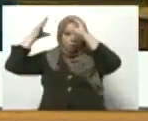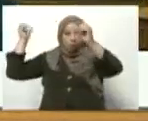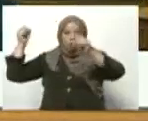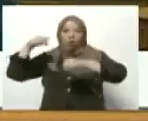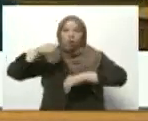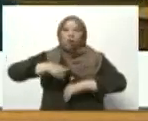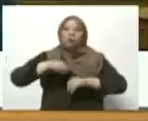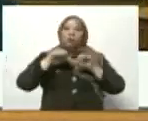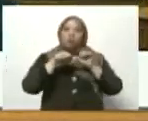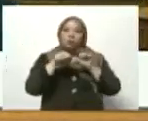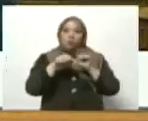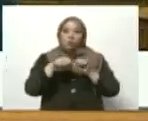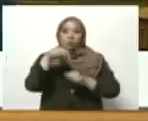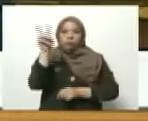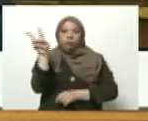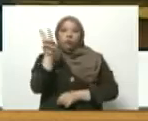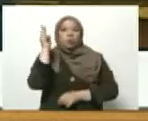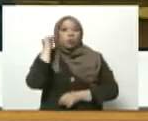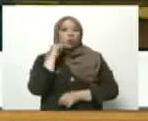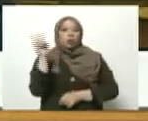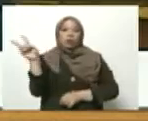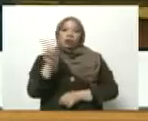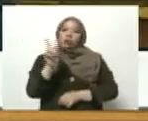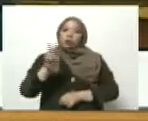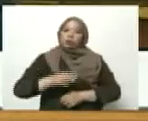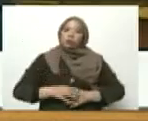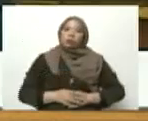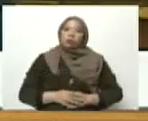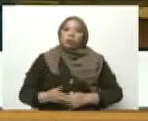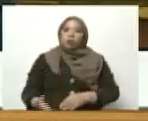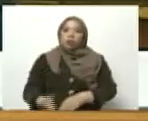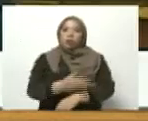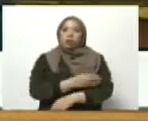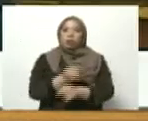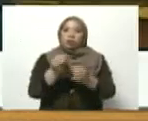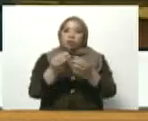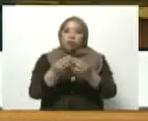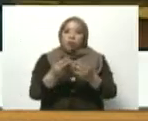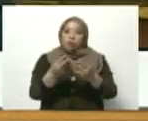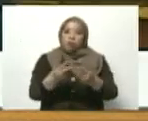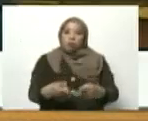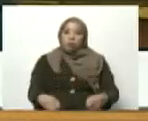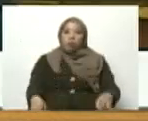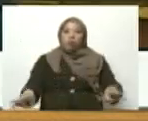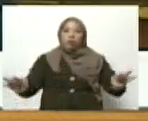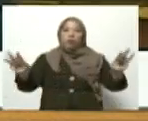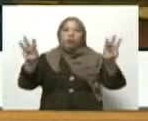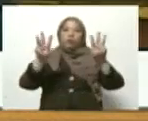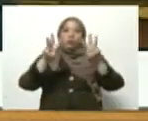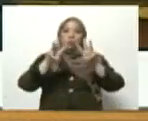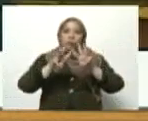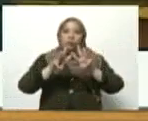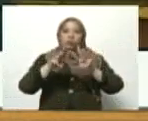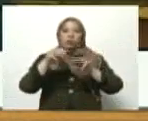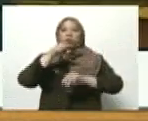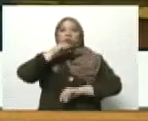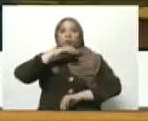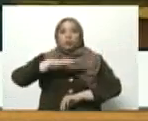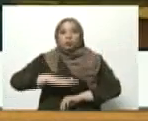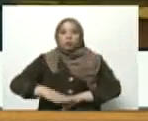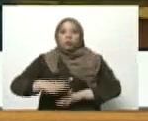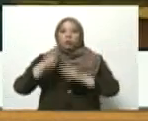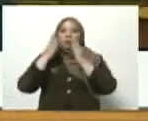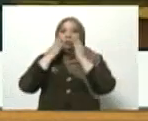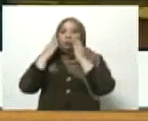representante permanente de la República Bolivariana de Venezuela ante la Organización de las Naciones Unidas, historiador